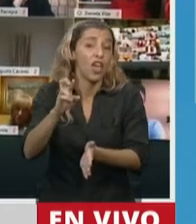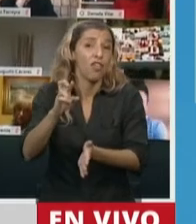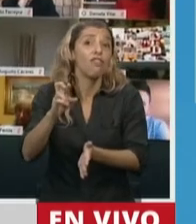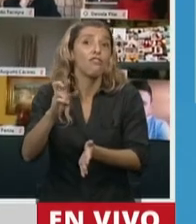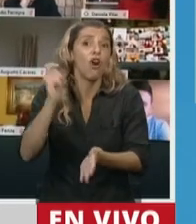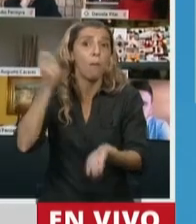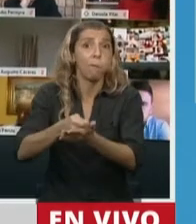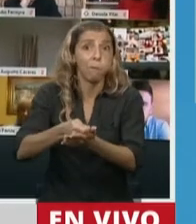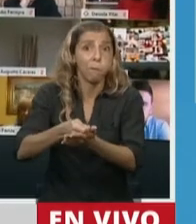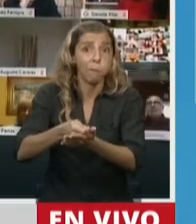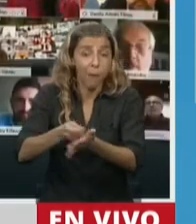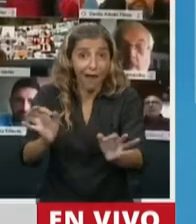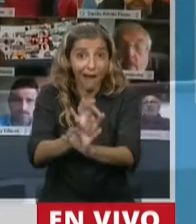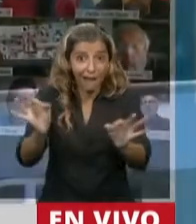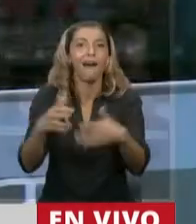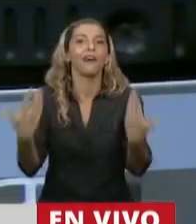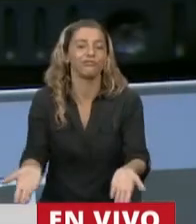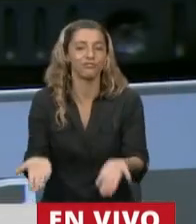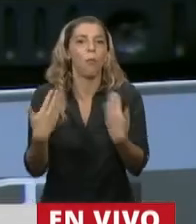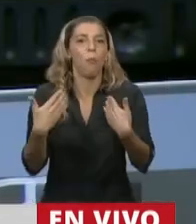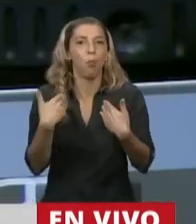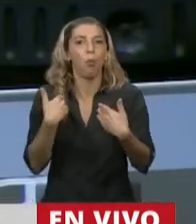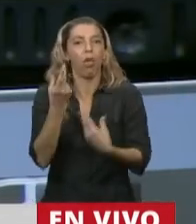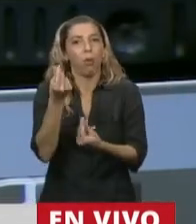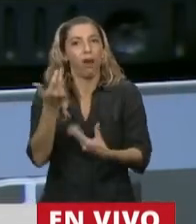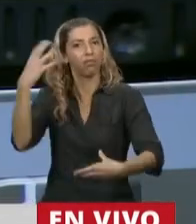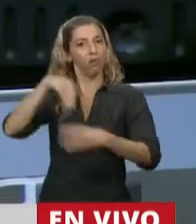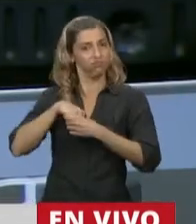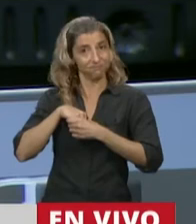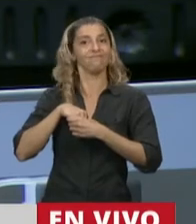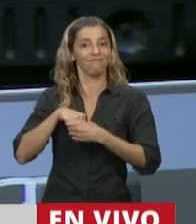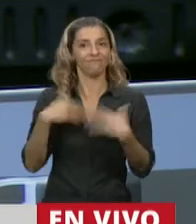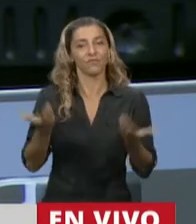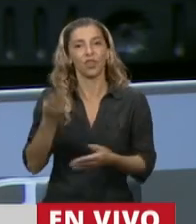No pedagogos, sino grandes bancos como